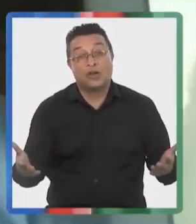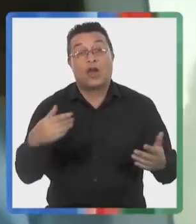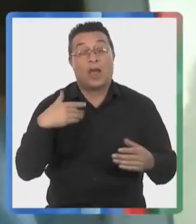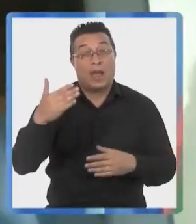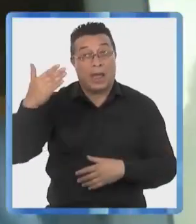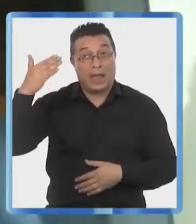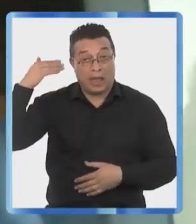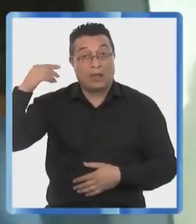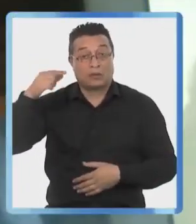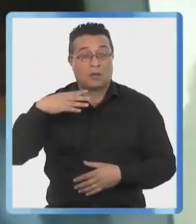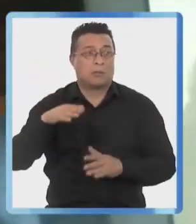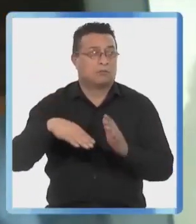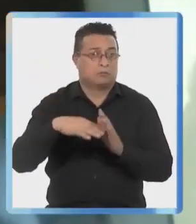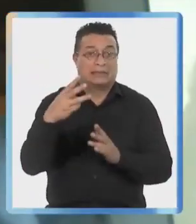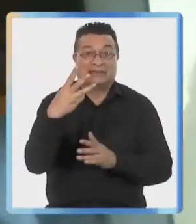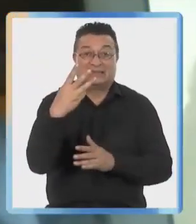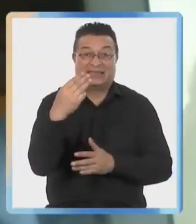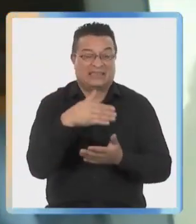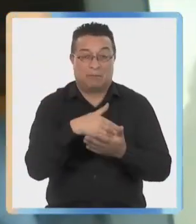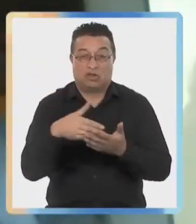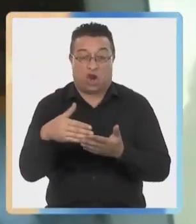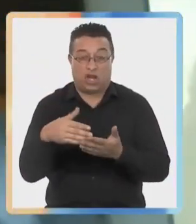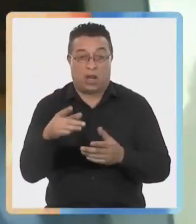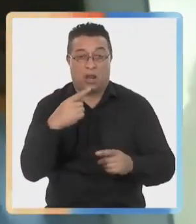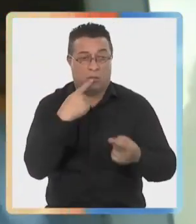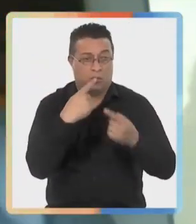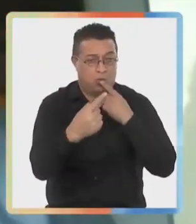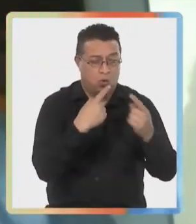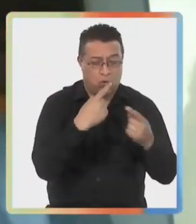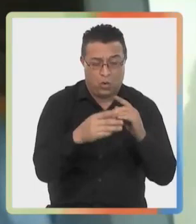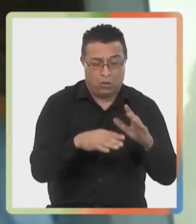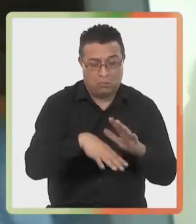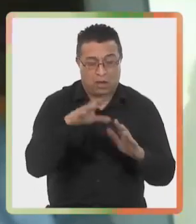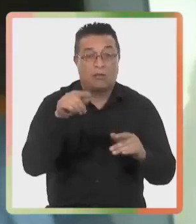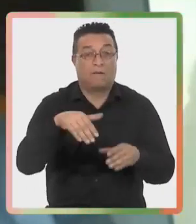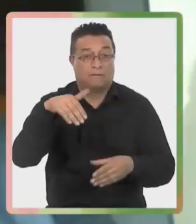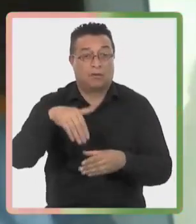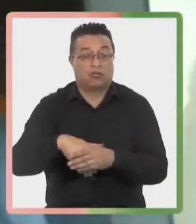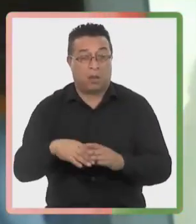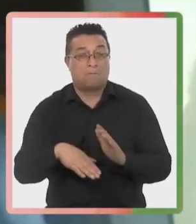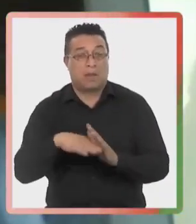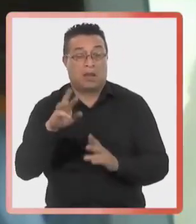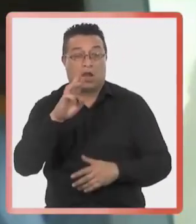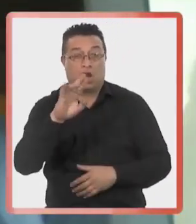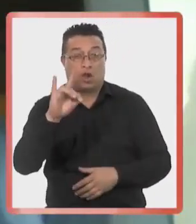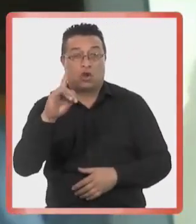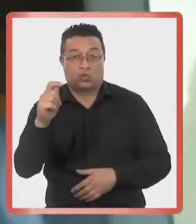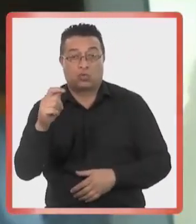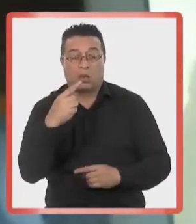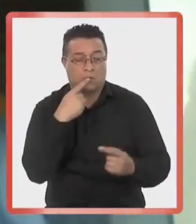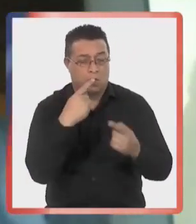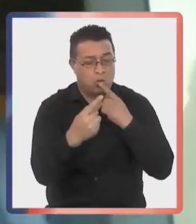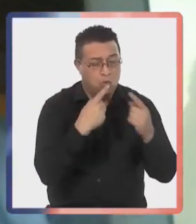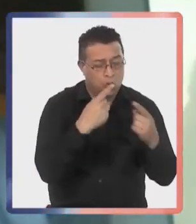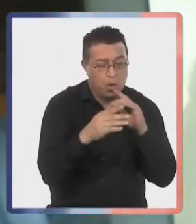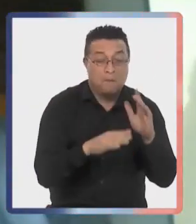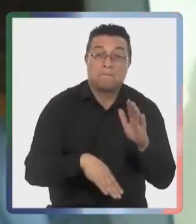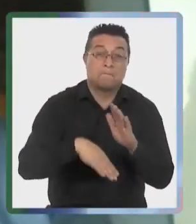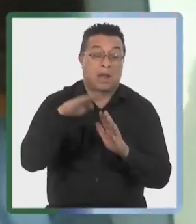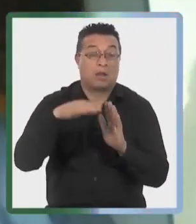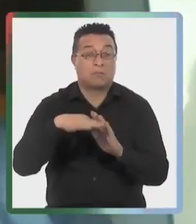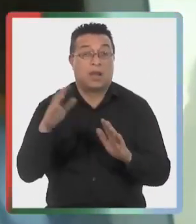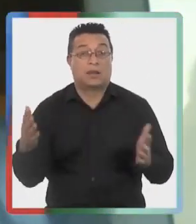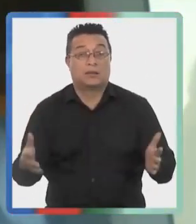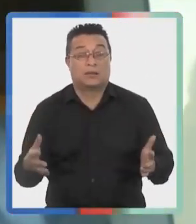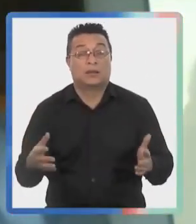Bueno, la vez pasada más de 13 millones consultó, así que consultó más gente que la que votó. Estoy hablando de RUT diferentes, muchas personas consultaron más de una